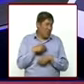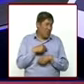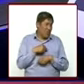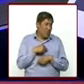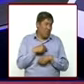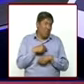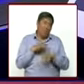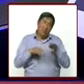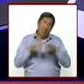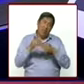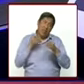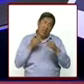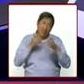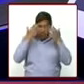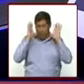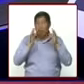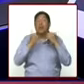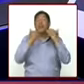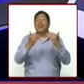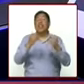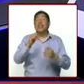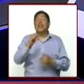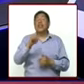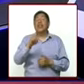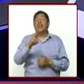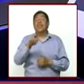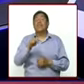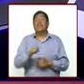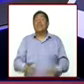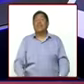Tal vez en menos tiempo. Ah, no sé. Gracias, Adrián.